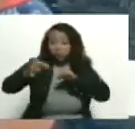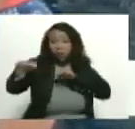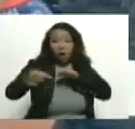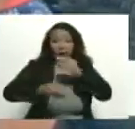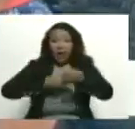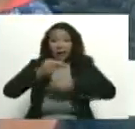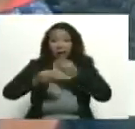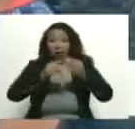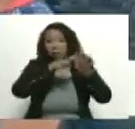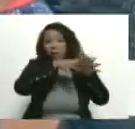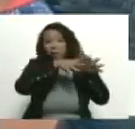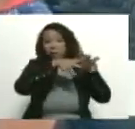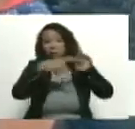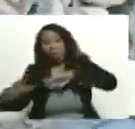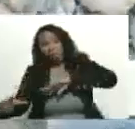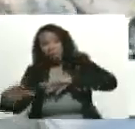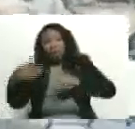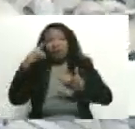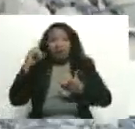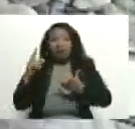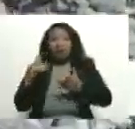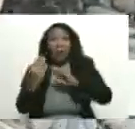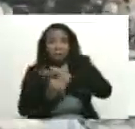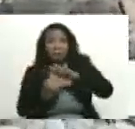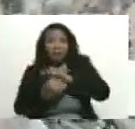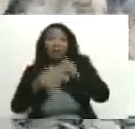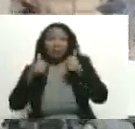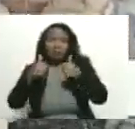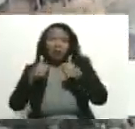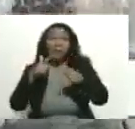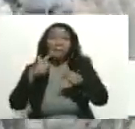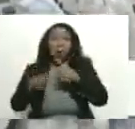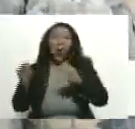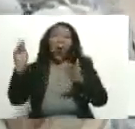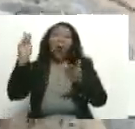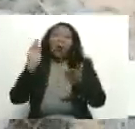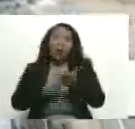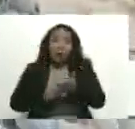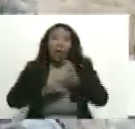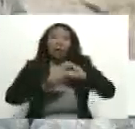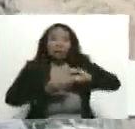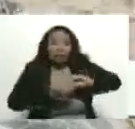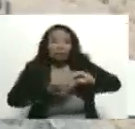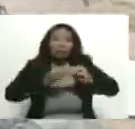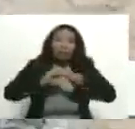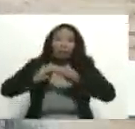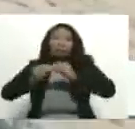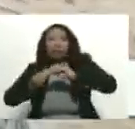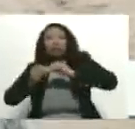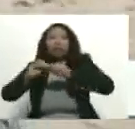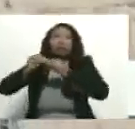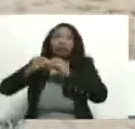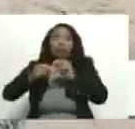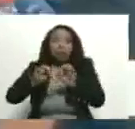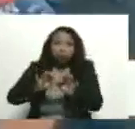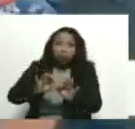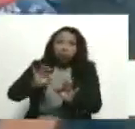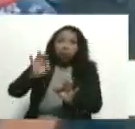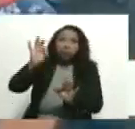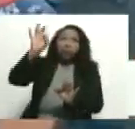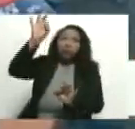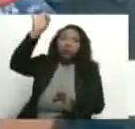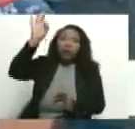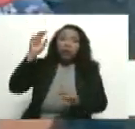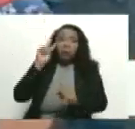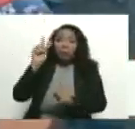las bases están en buen estado ya se van a comenzar a hacer los trabajos para recuperarlo estamos aquí viendo los casos